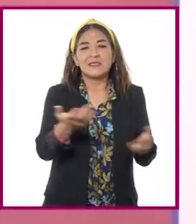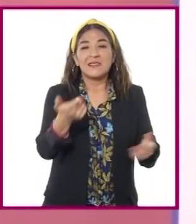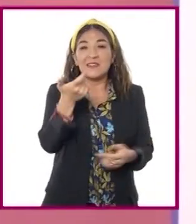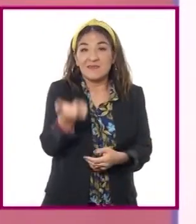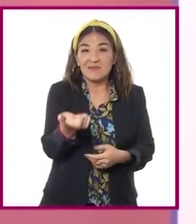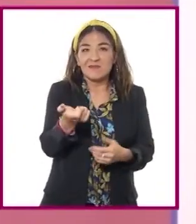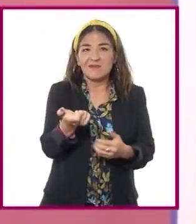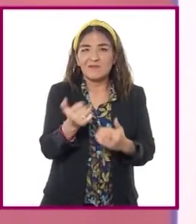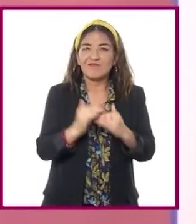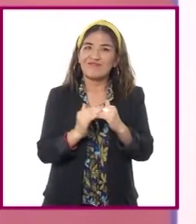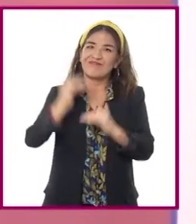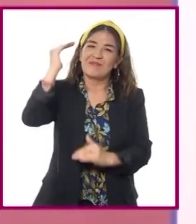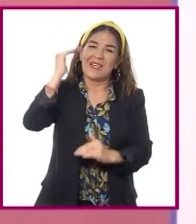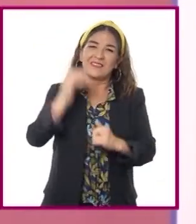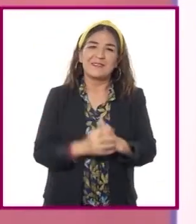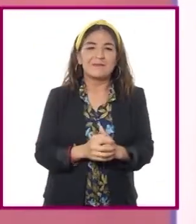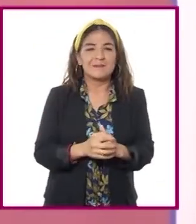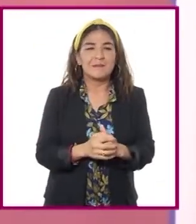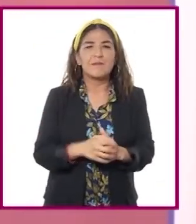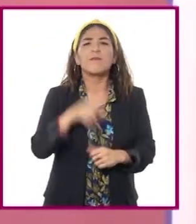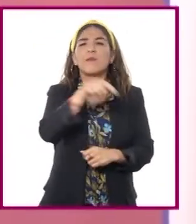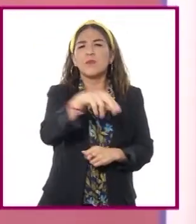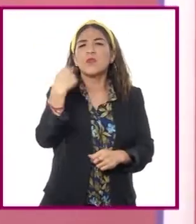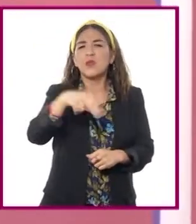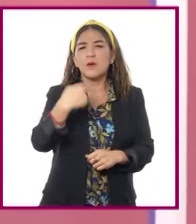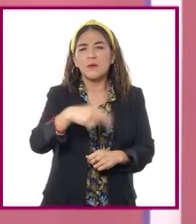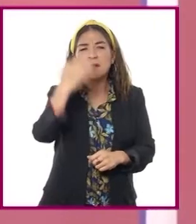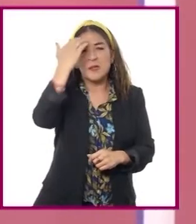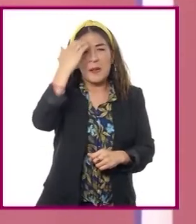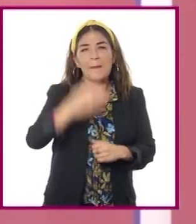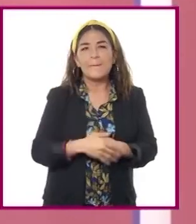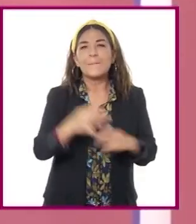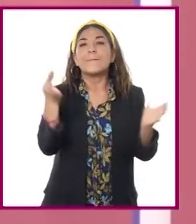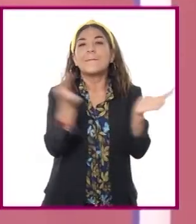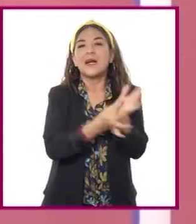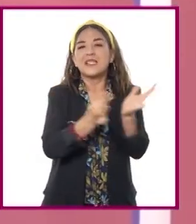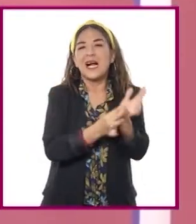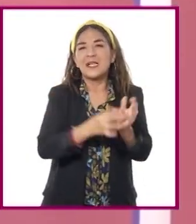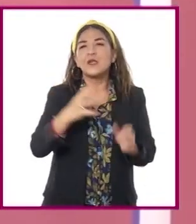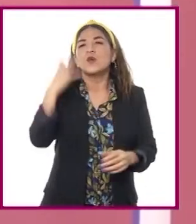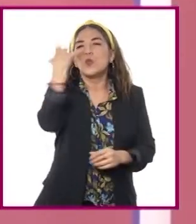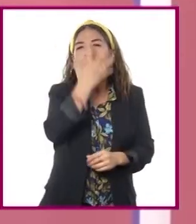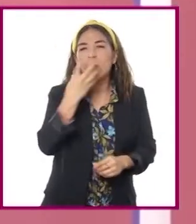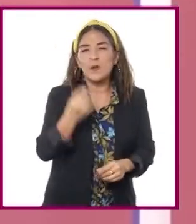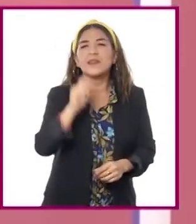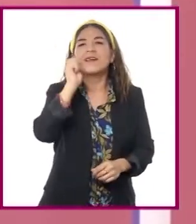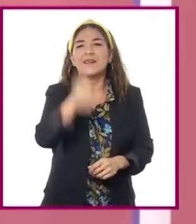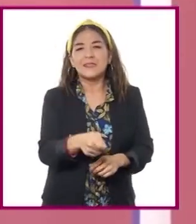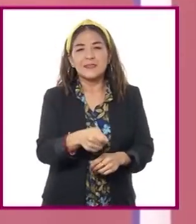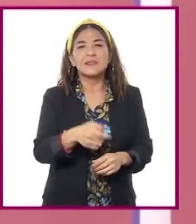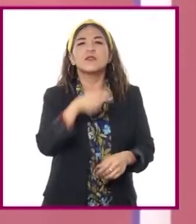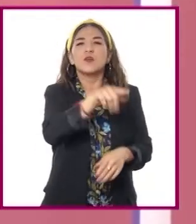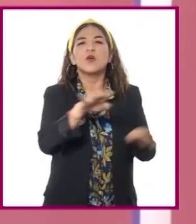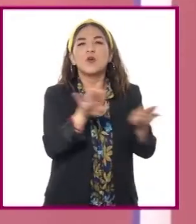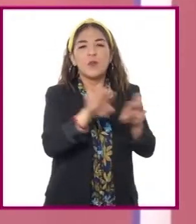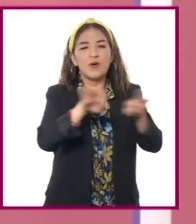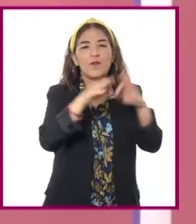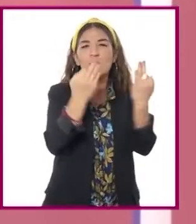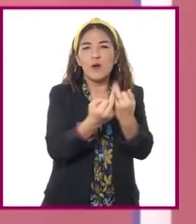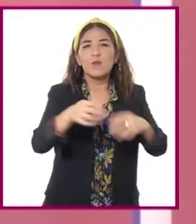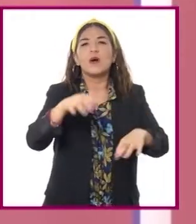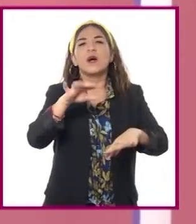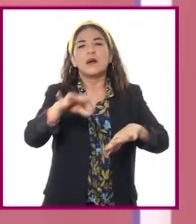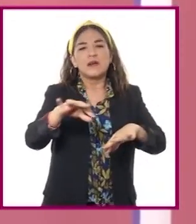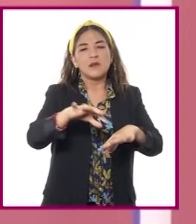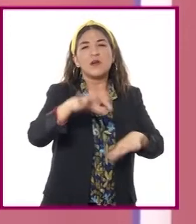precio sea elevado. Se les conoce también como metales preciosos y son frecuentemente empleados en joyería